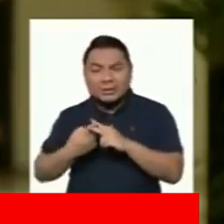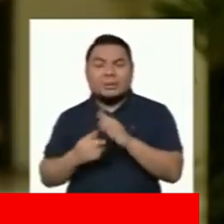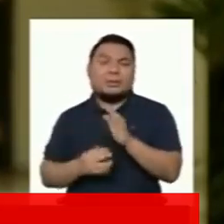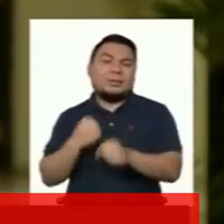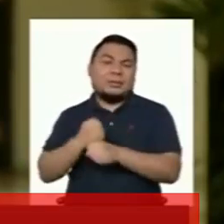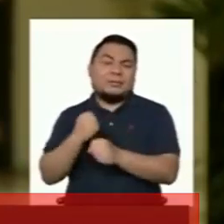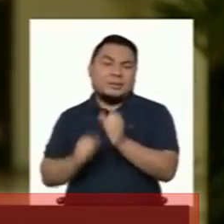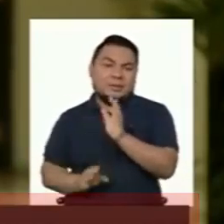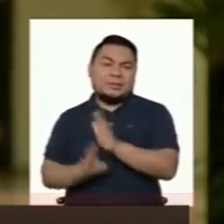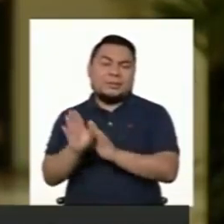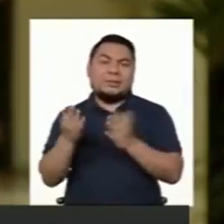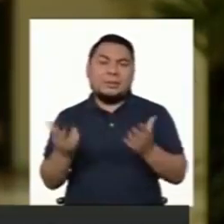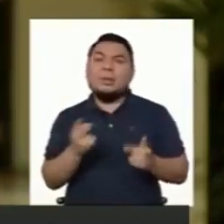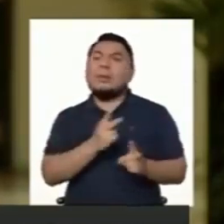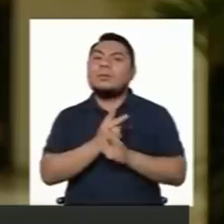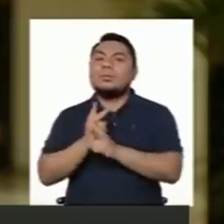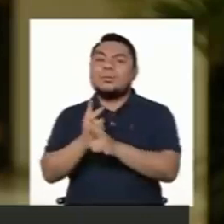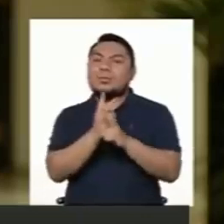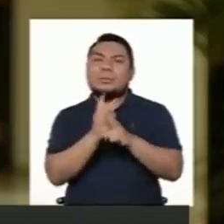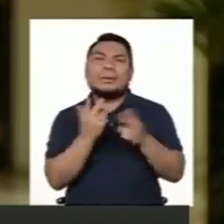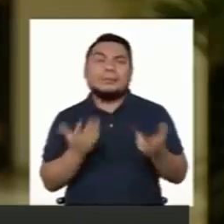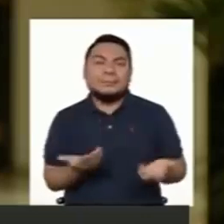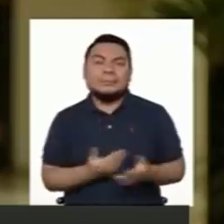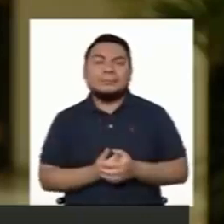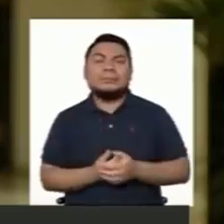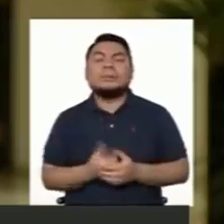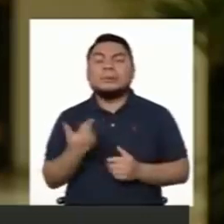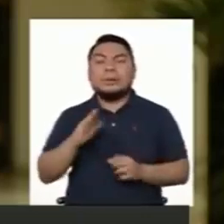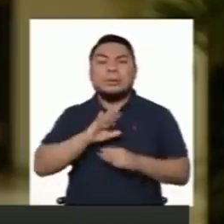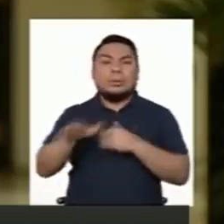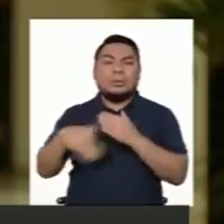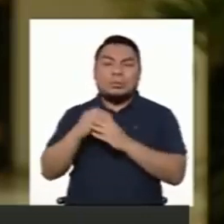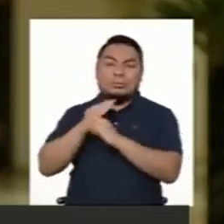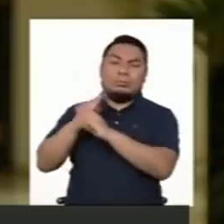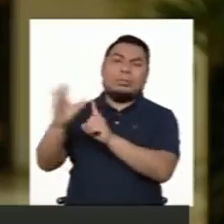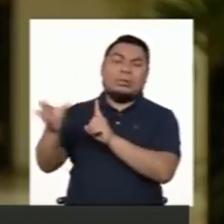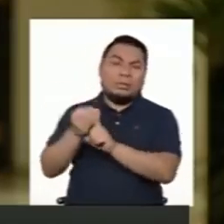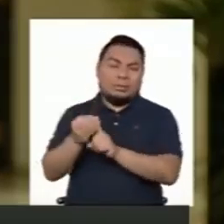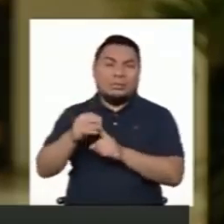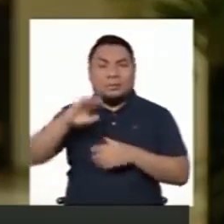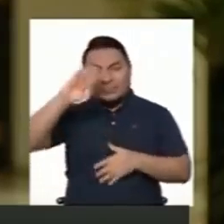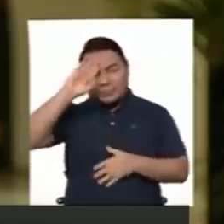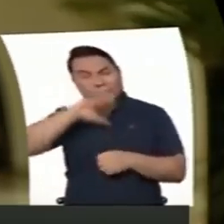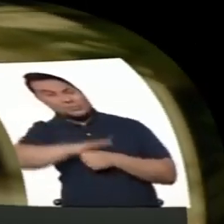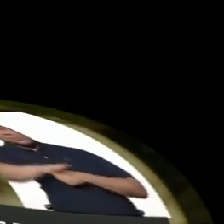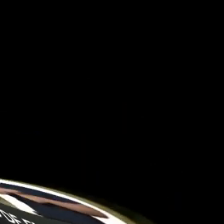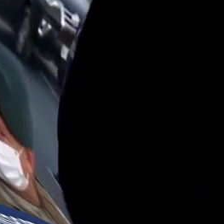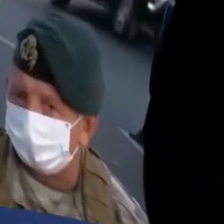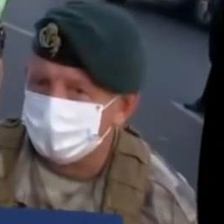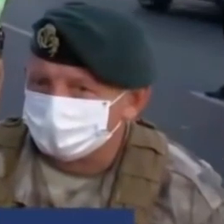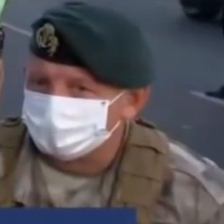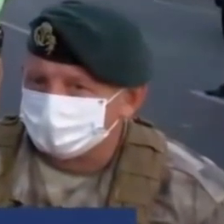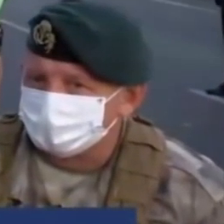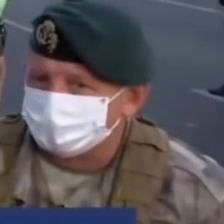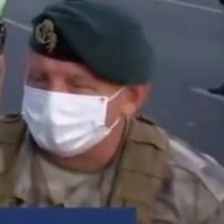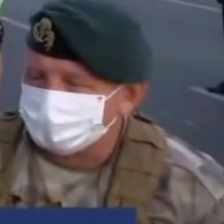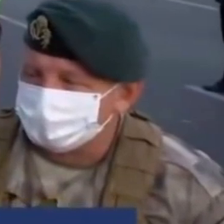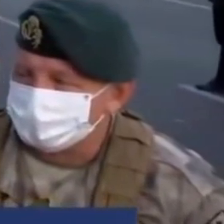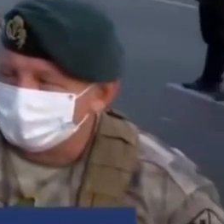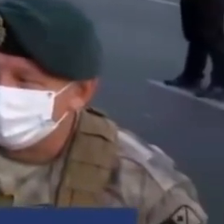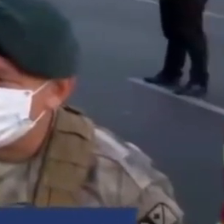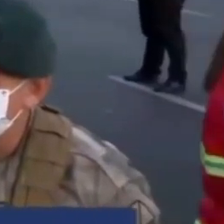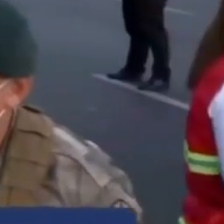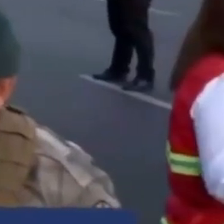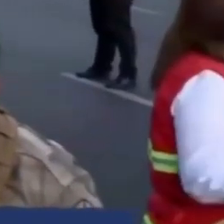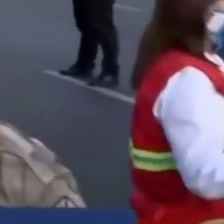actividad económica cuidando y evitando la propagación del virus. Ya hemos aprobado el día de